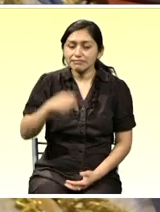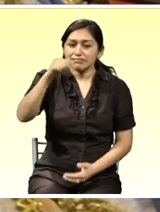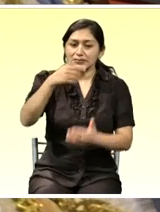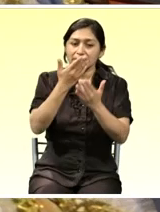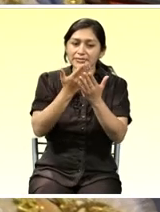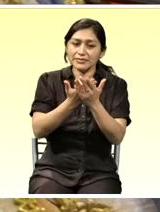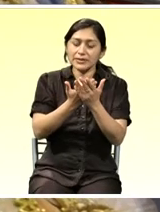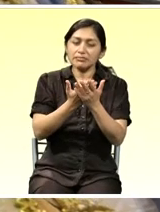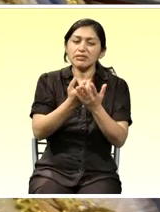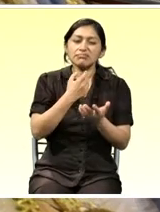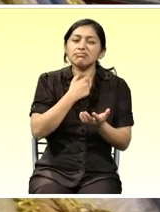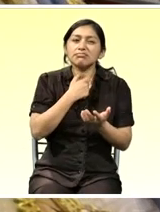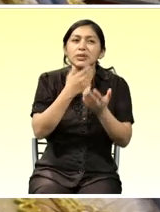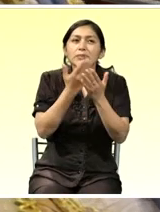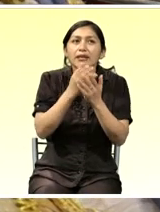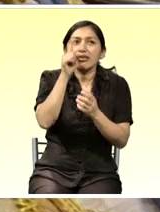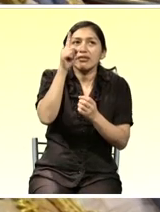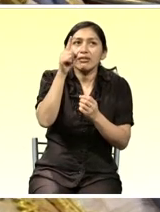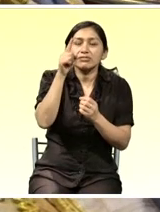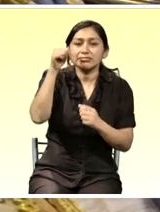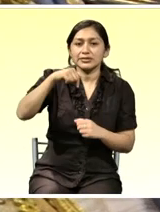conseguir en esta novena.